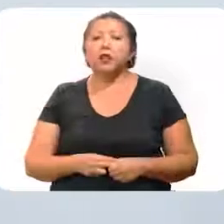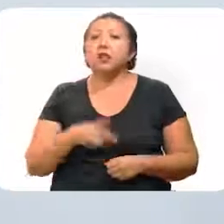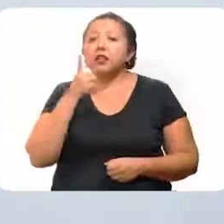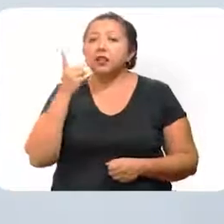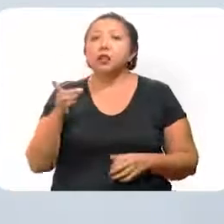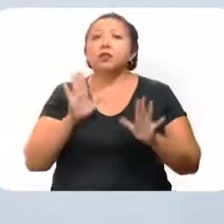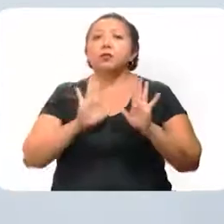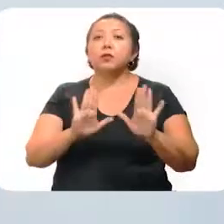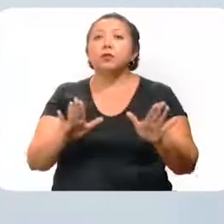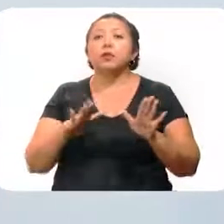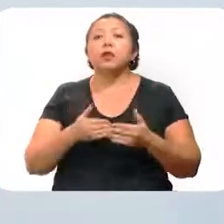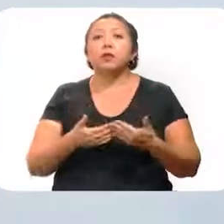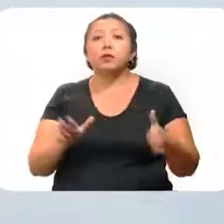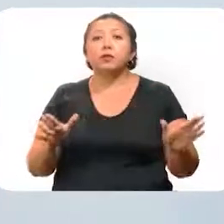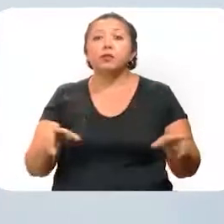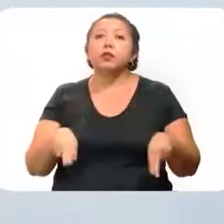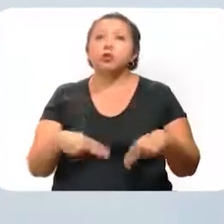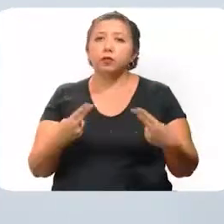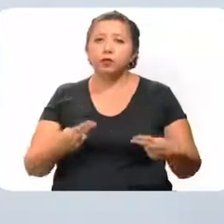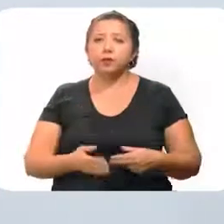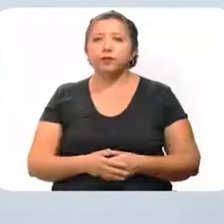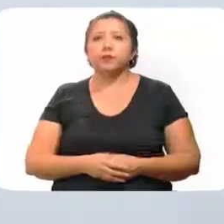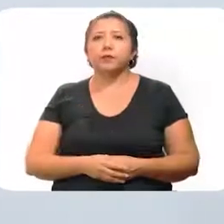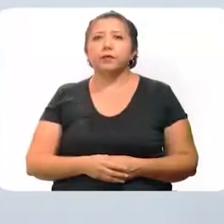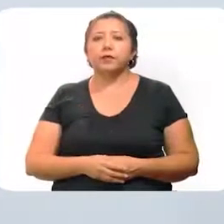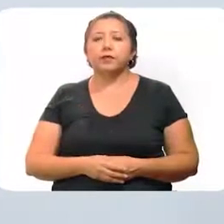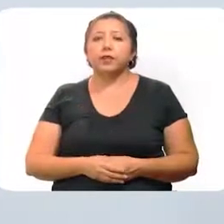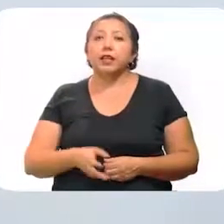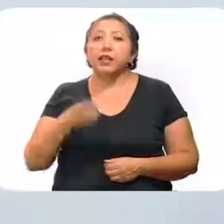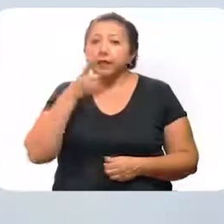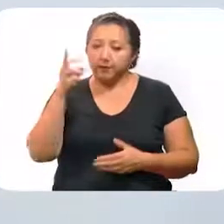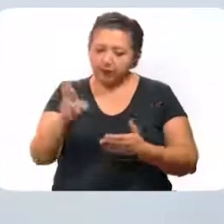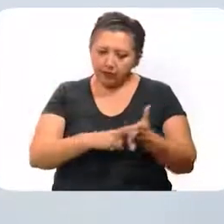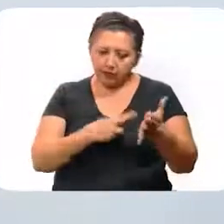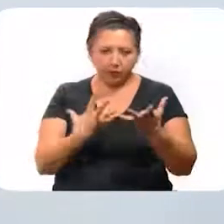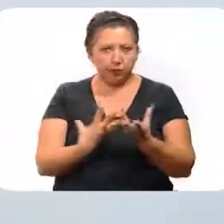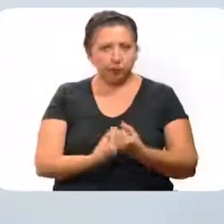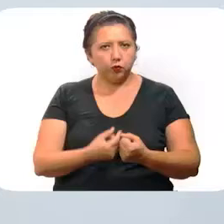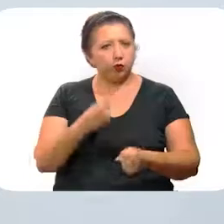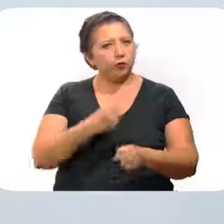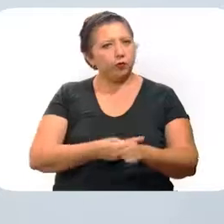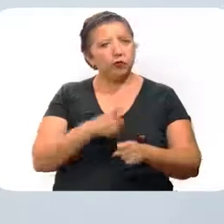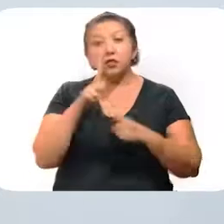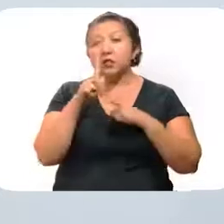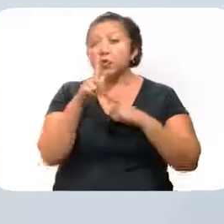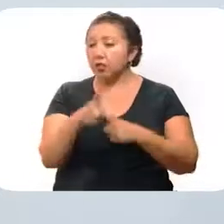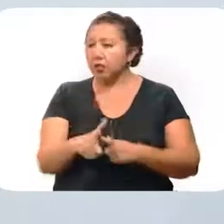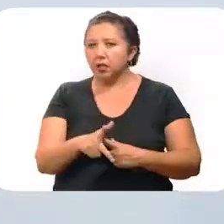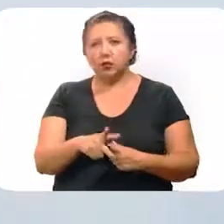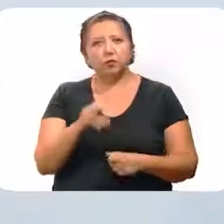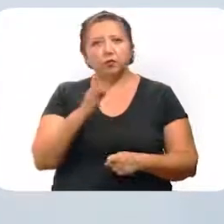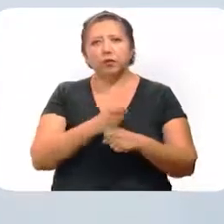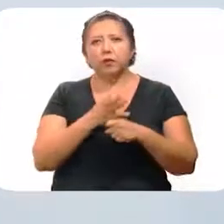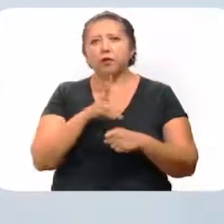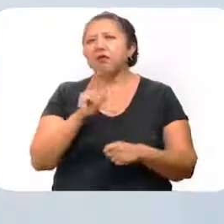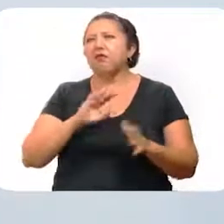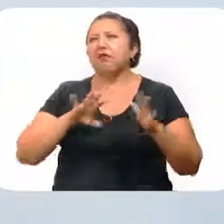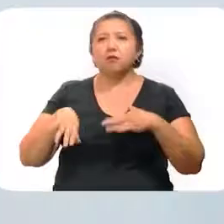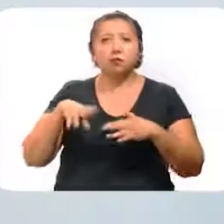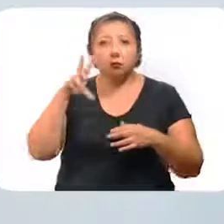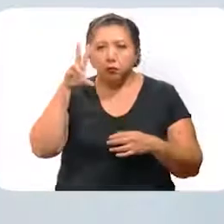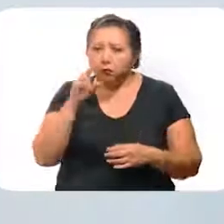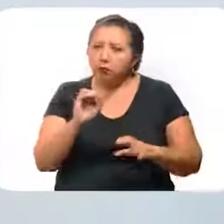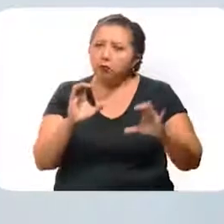hospitalaria e interrumpir el proceso de reactivación económica. Reiteramos, la pandemia sigue y no es momento de bajar la